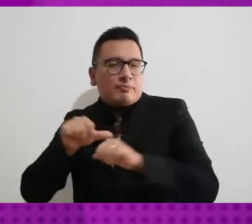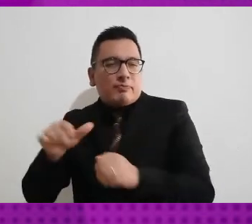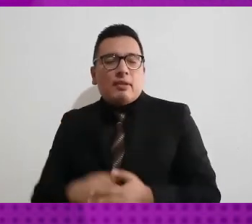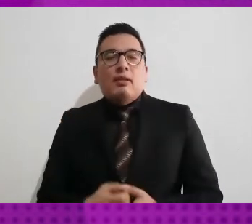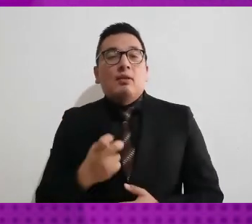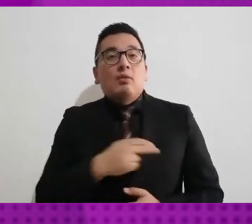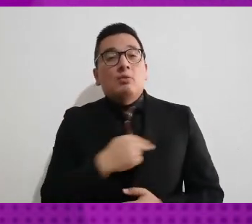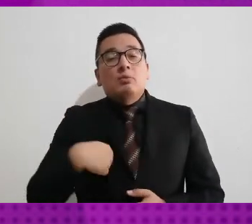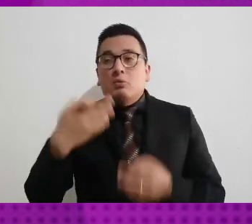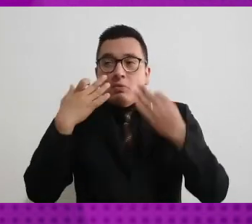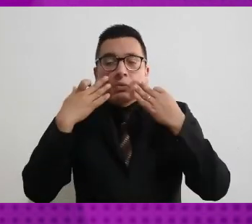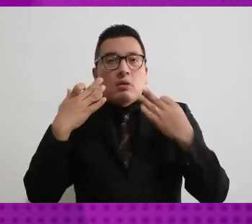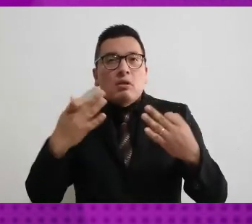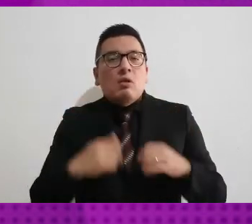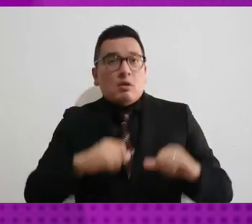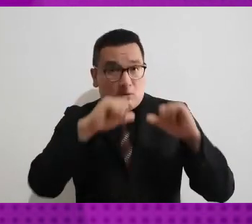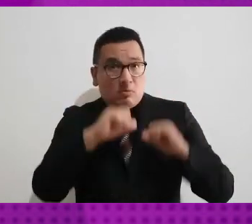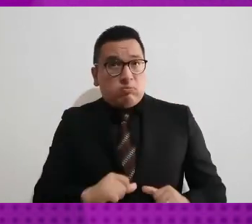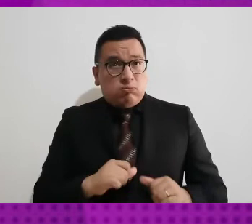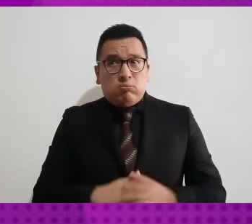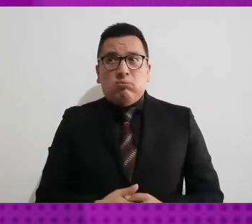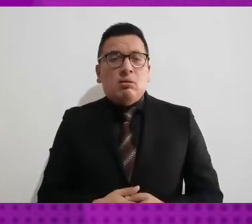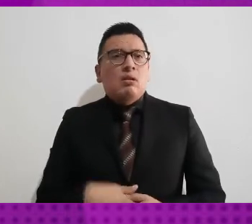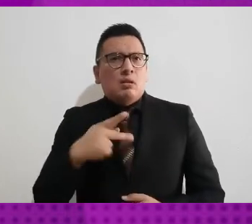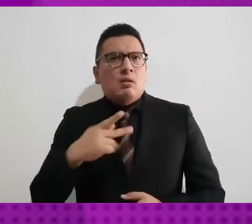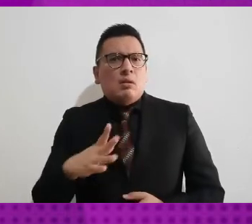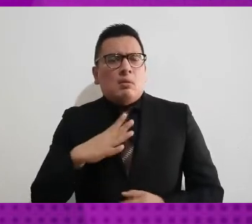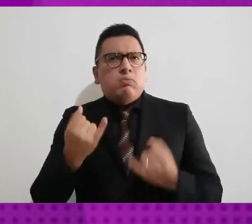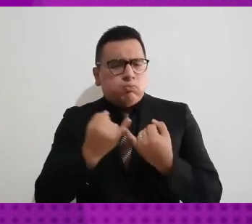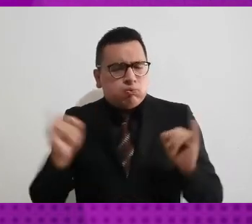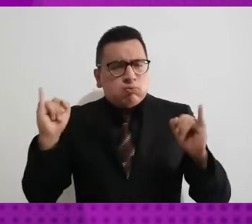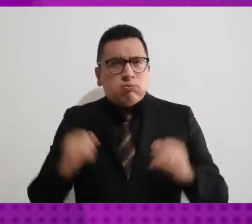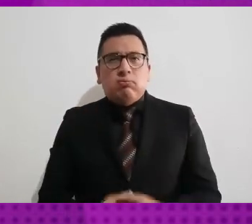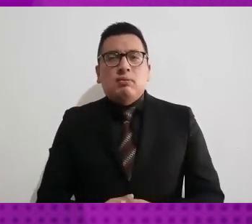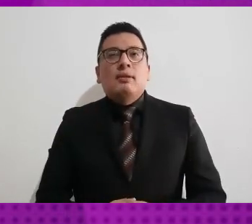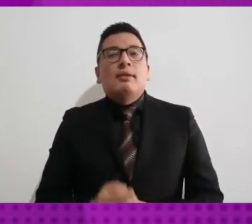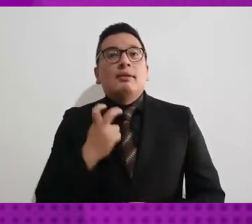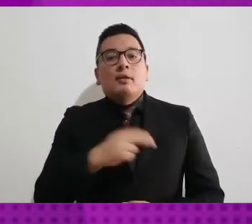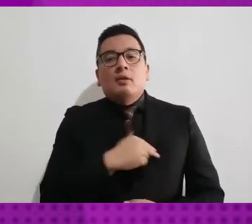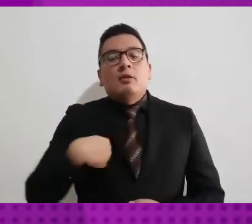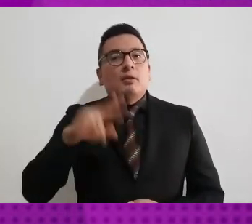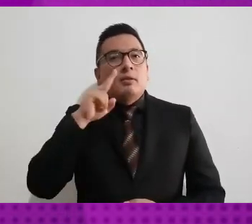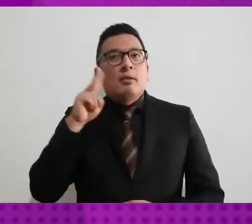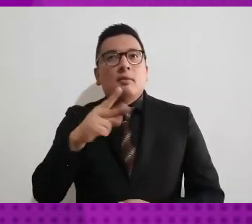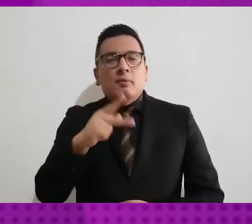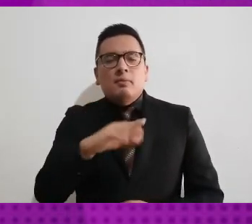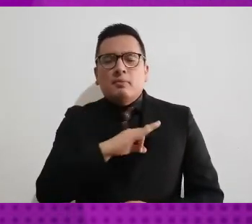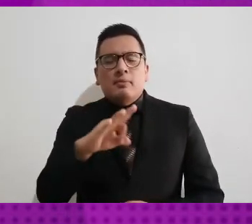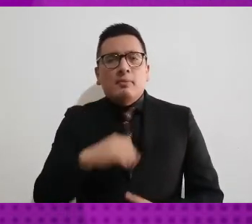con independencia de tal suerte que se garantiza que muchos compiten en condiciones reales de